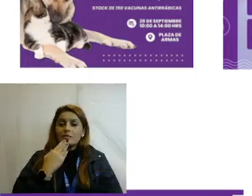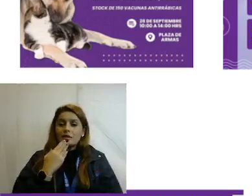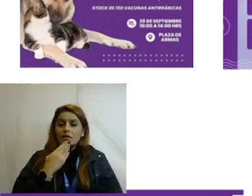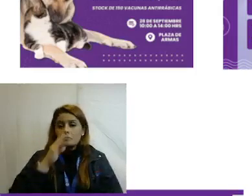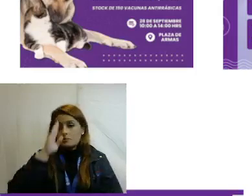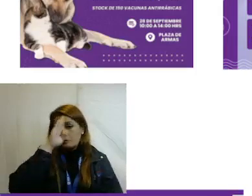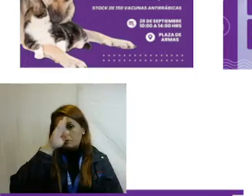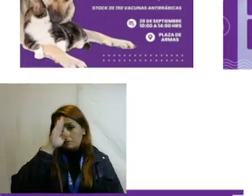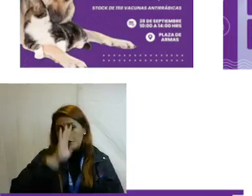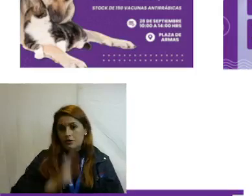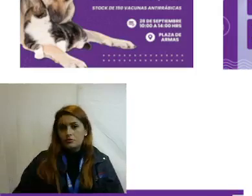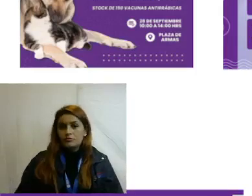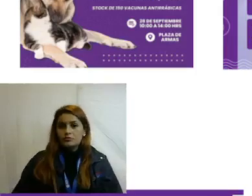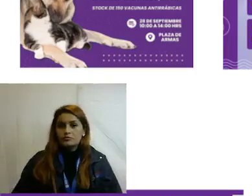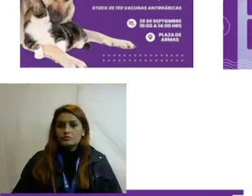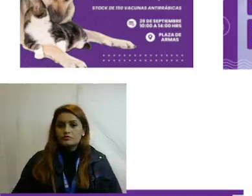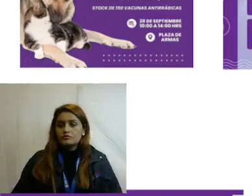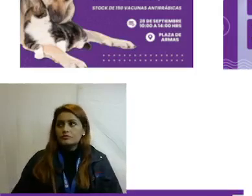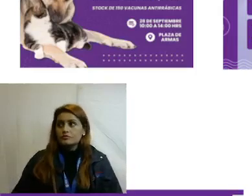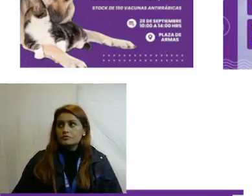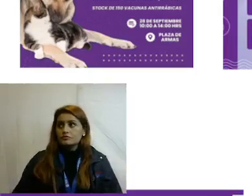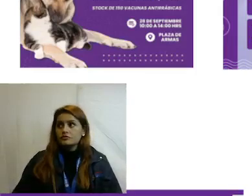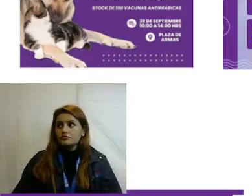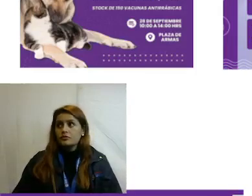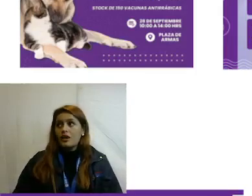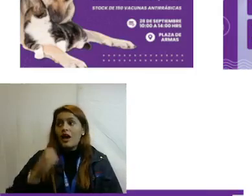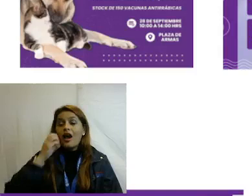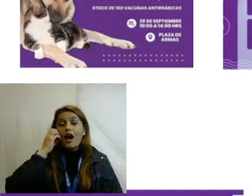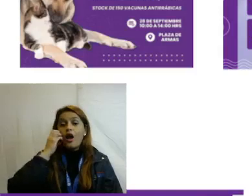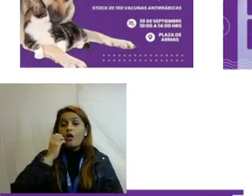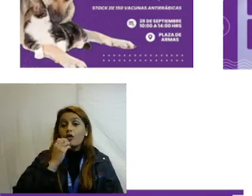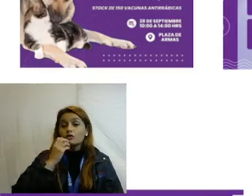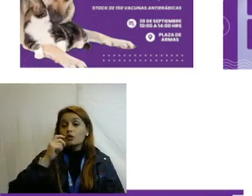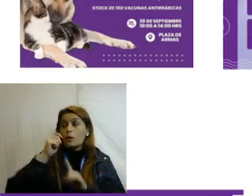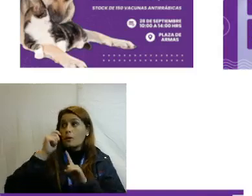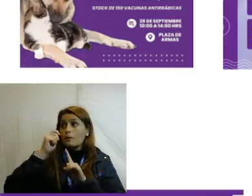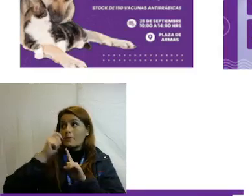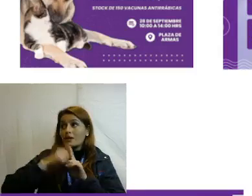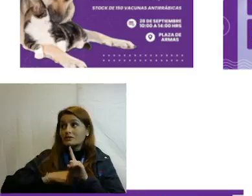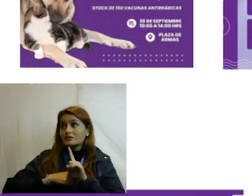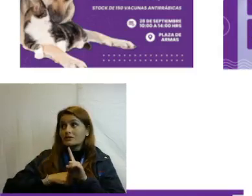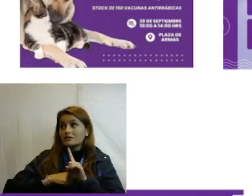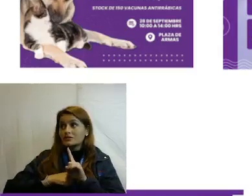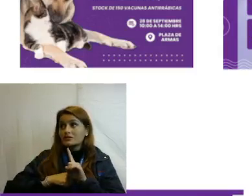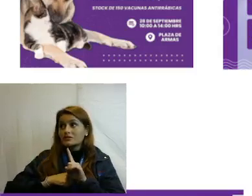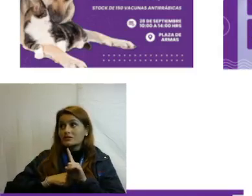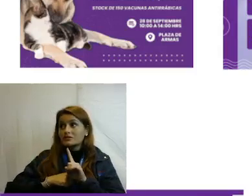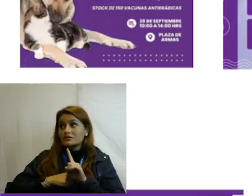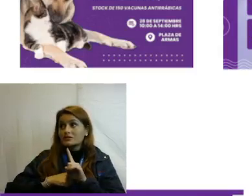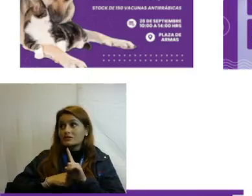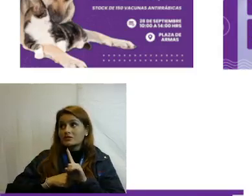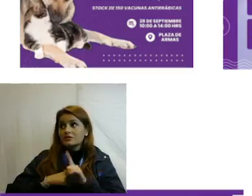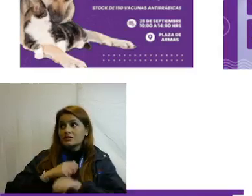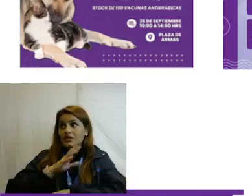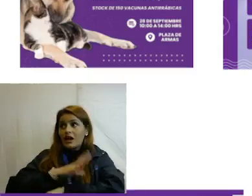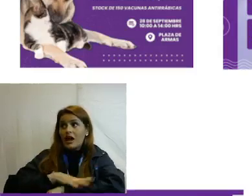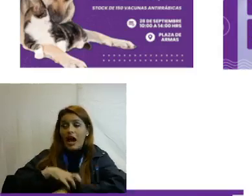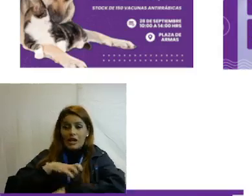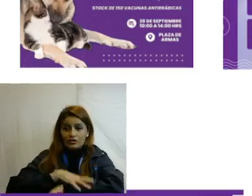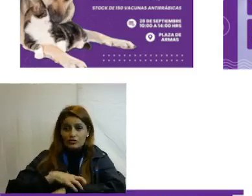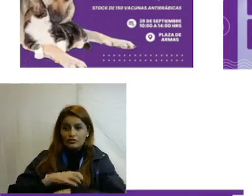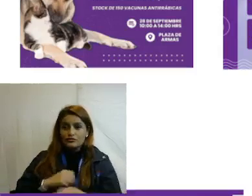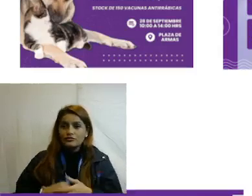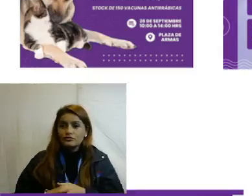Día del Perro Sin Hogar. En el mes de agosto se celebra el mes del gato, por ende entregamos vacunación a los gatitos de nuestra